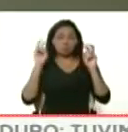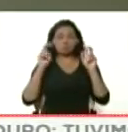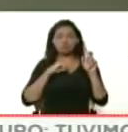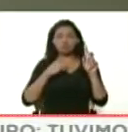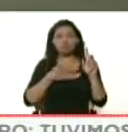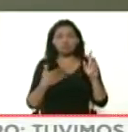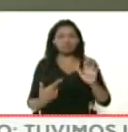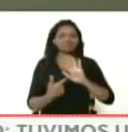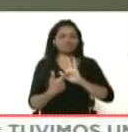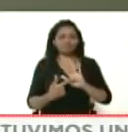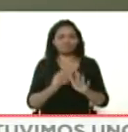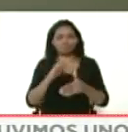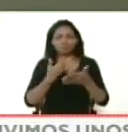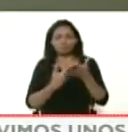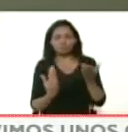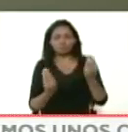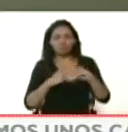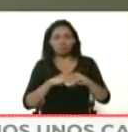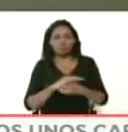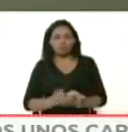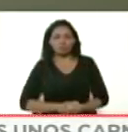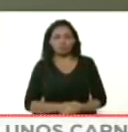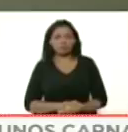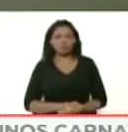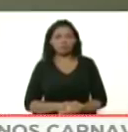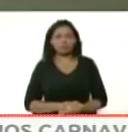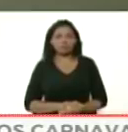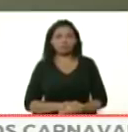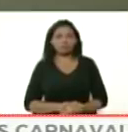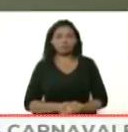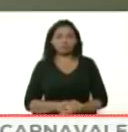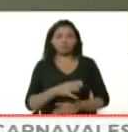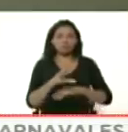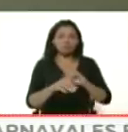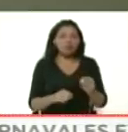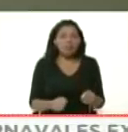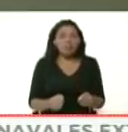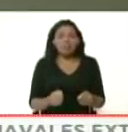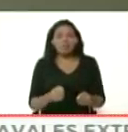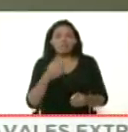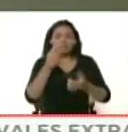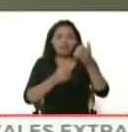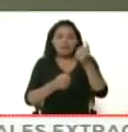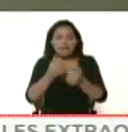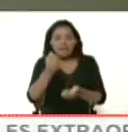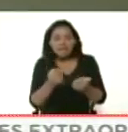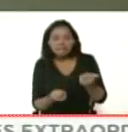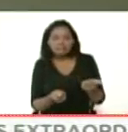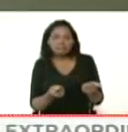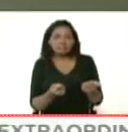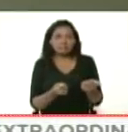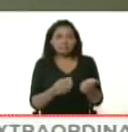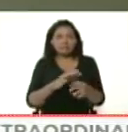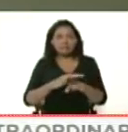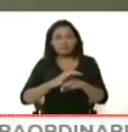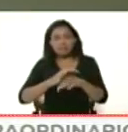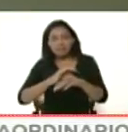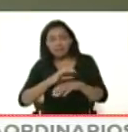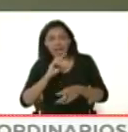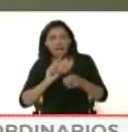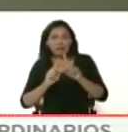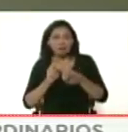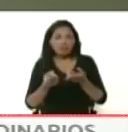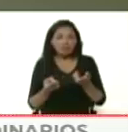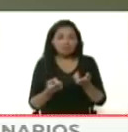quisiera plantear es el precio de la leche, de los lácteos y de la carne, que a